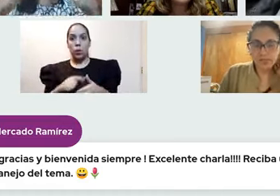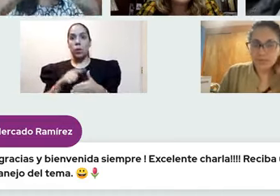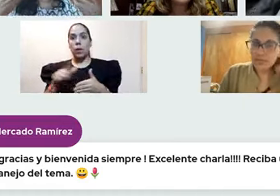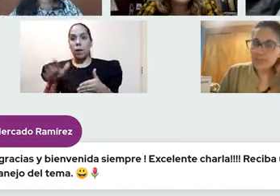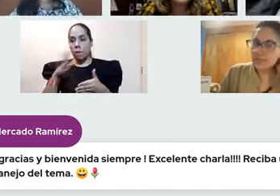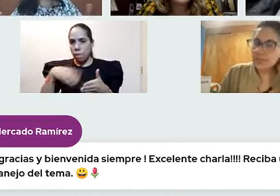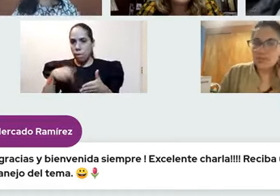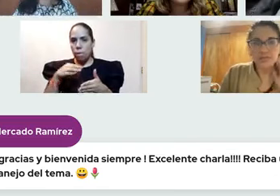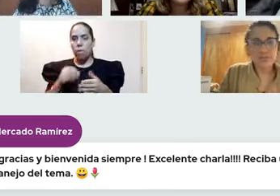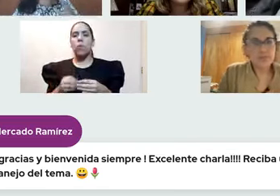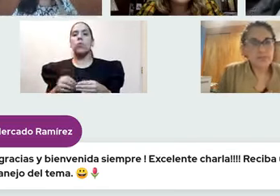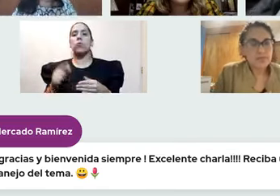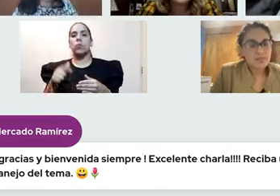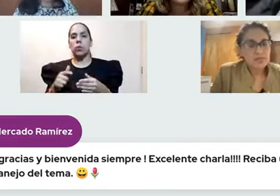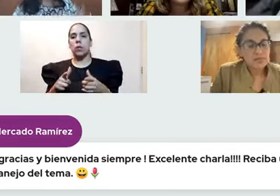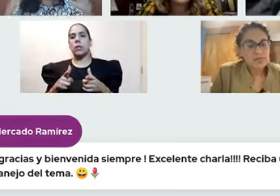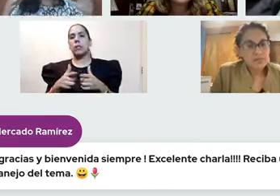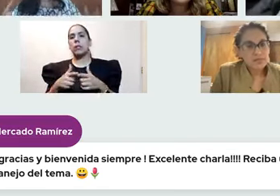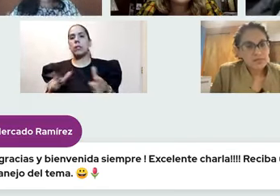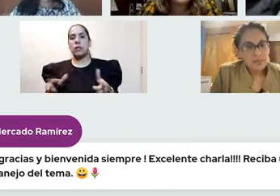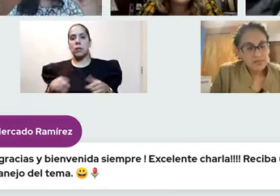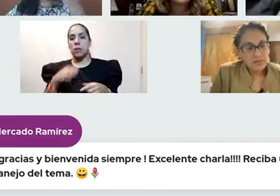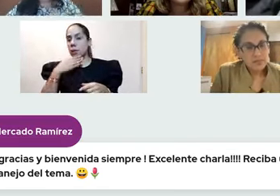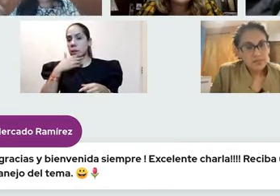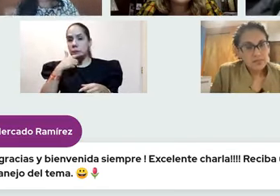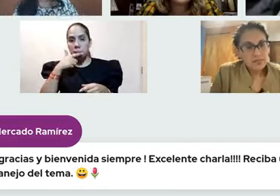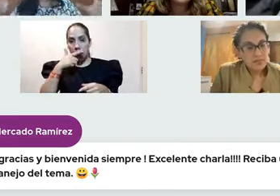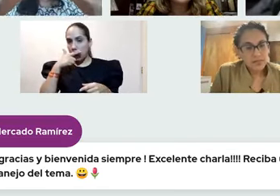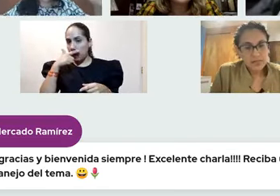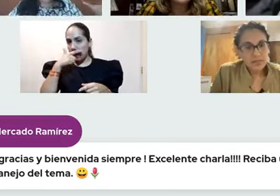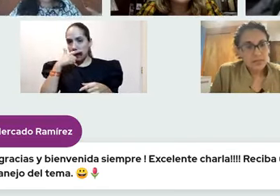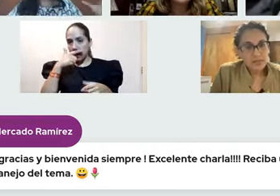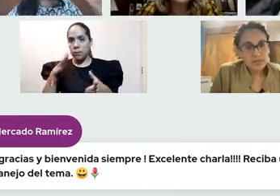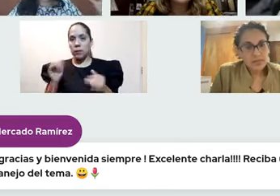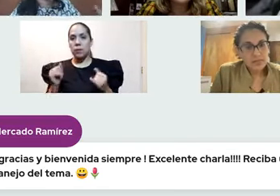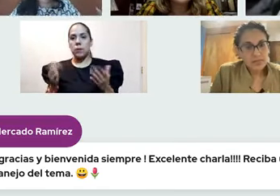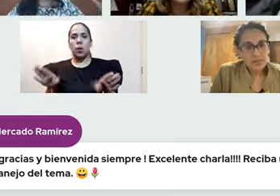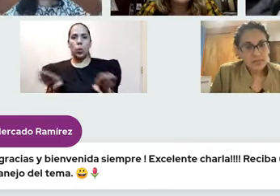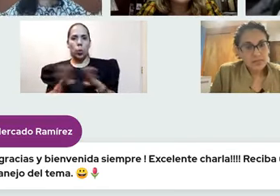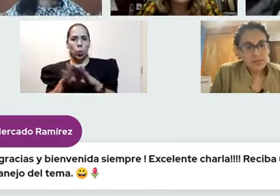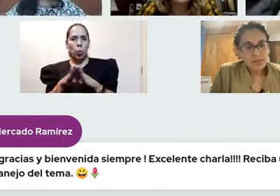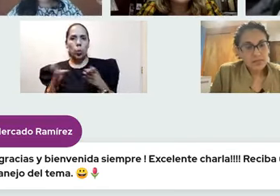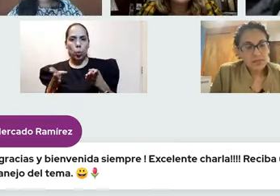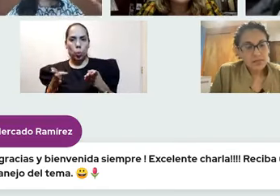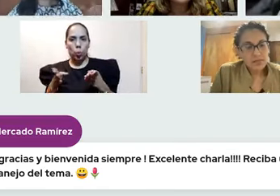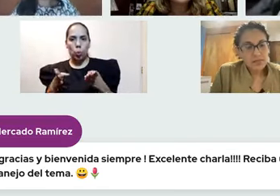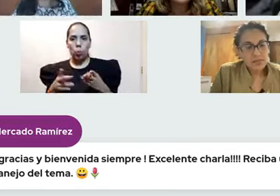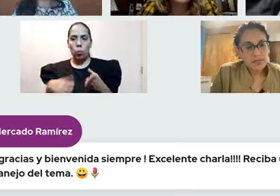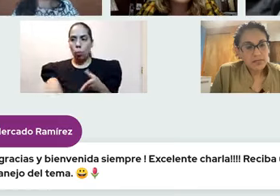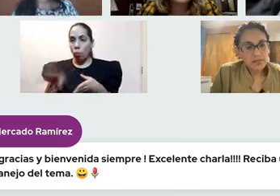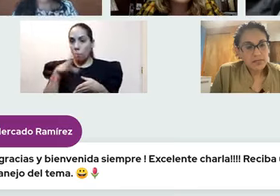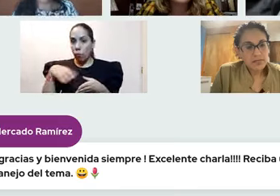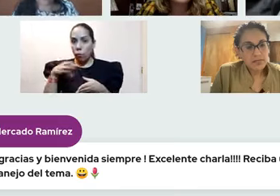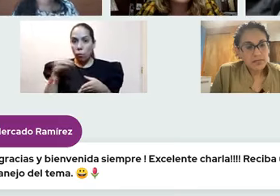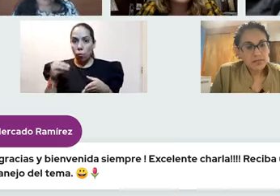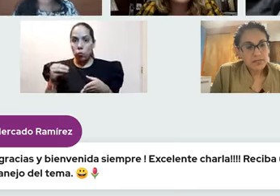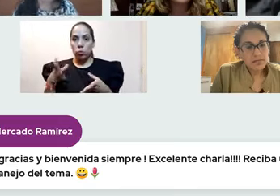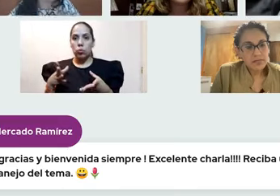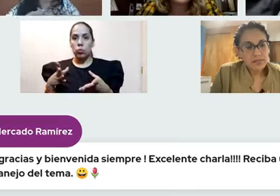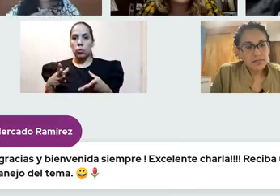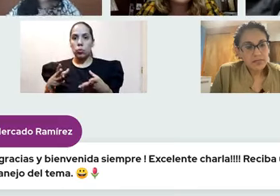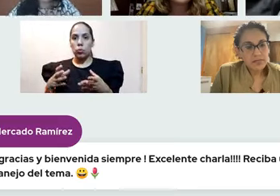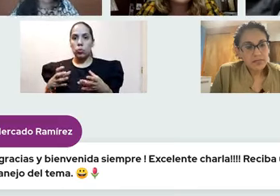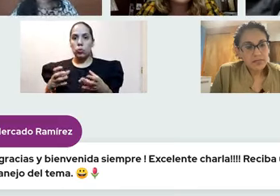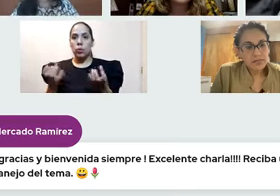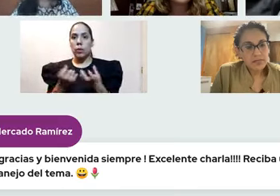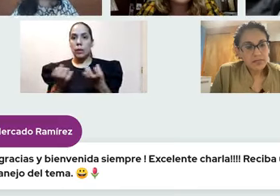presenciales, personalizados. Yo voy, me siento y una persona capacitada, especializada en personas mayores,